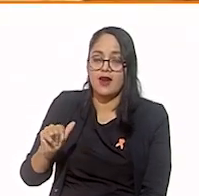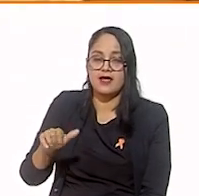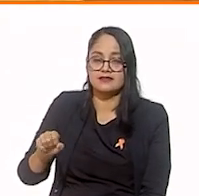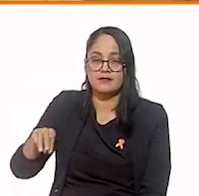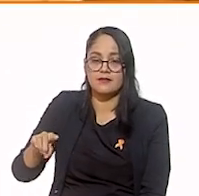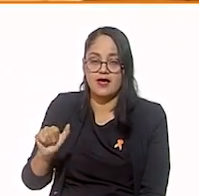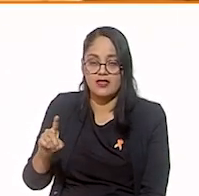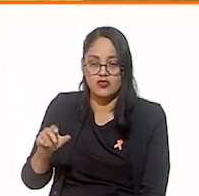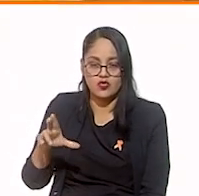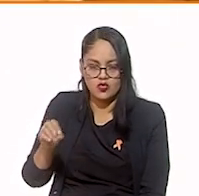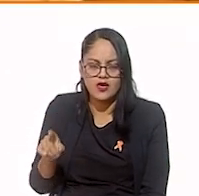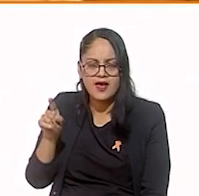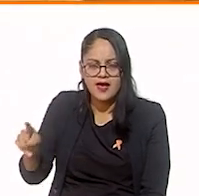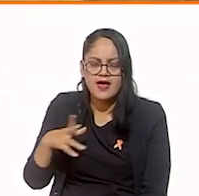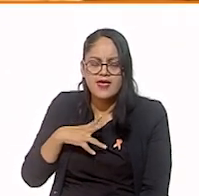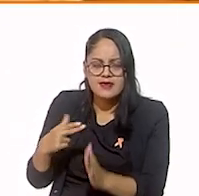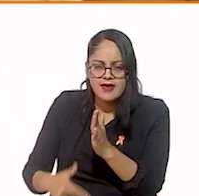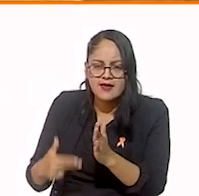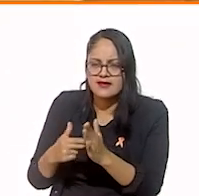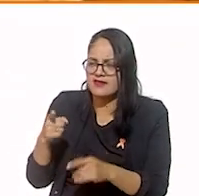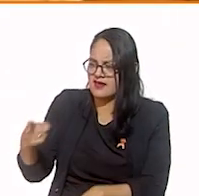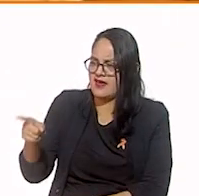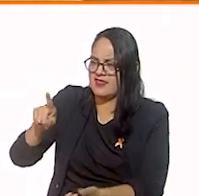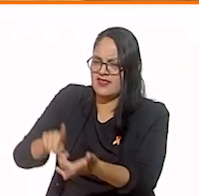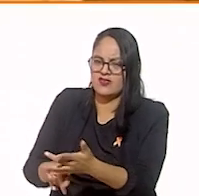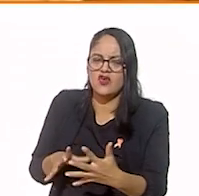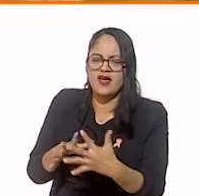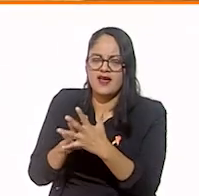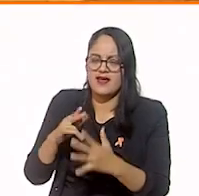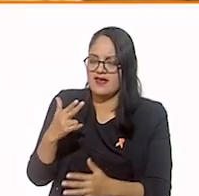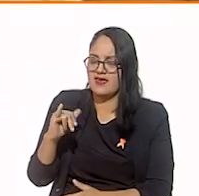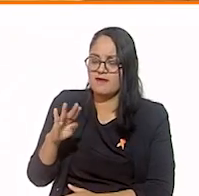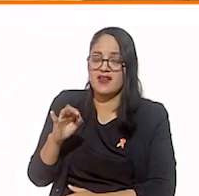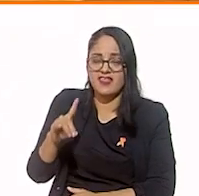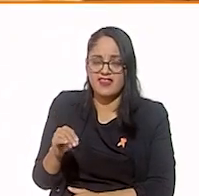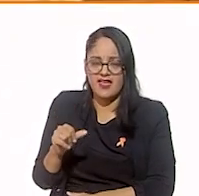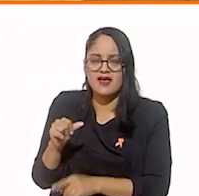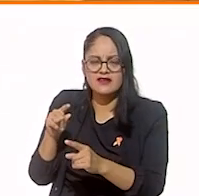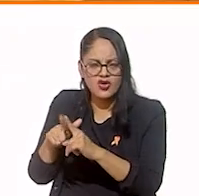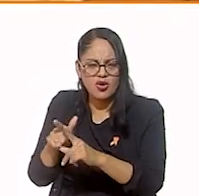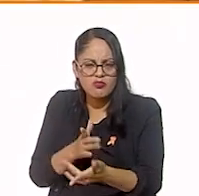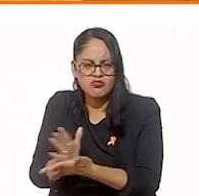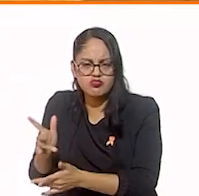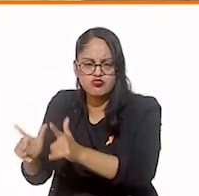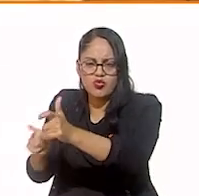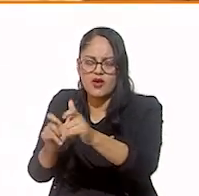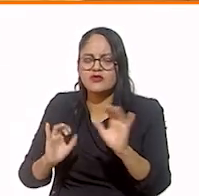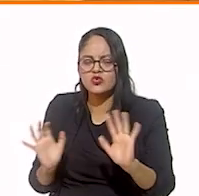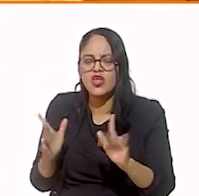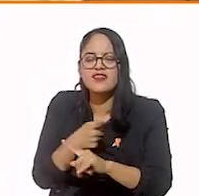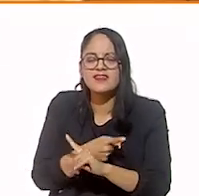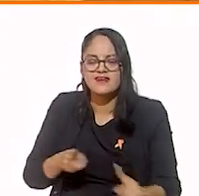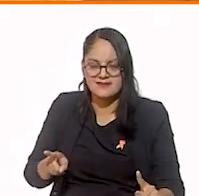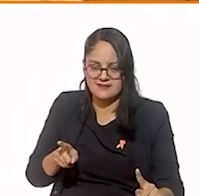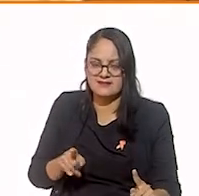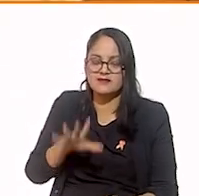expuestos a distintas herramientas e instrumentos de guerra, ¿no? De guerra híbrida, ¿no? Que son este nuevo tipo de guerras que no tienen que ver con la invasión de un ejército convencional, sino